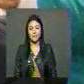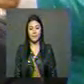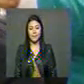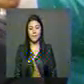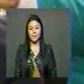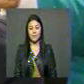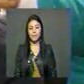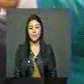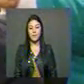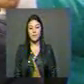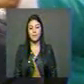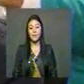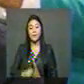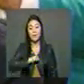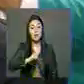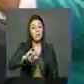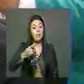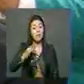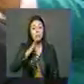imponerle a un juez